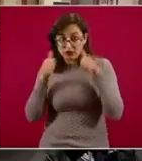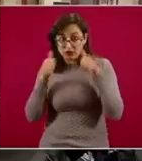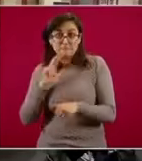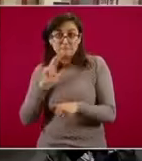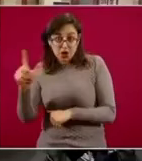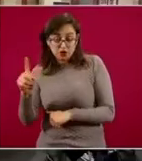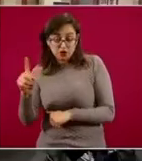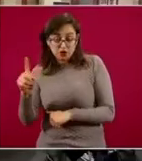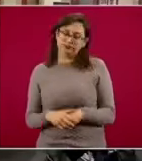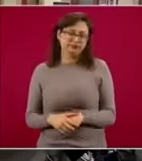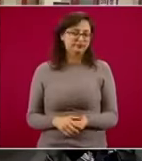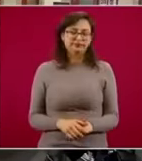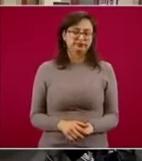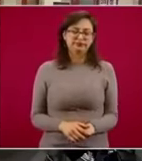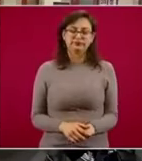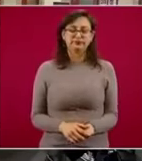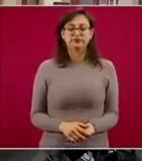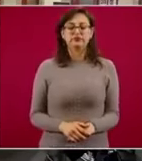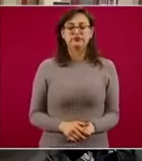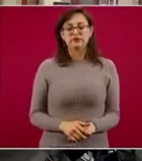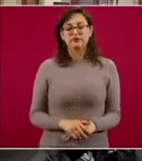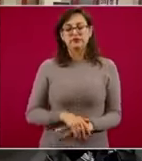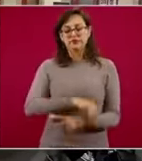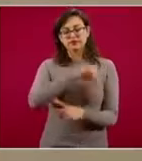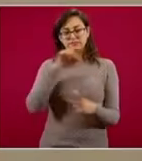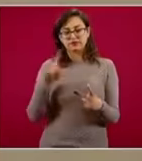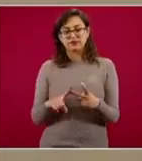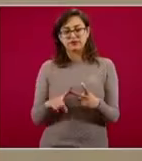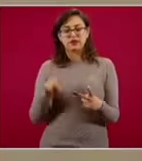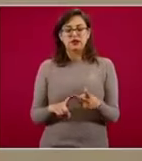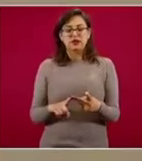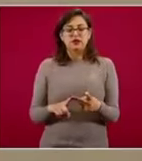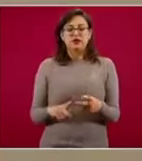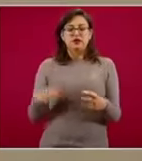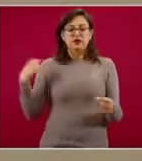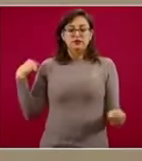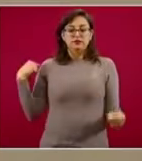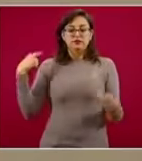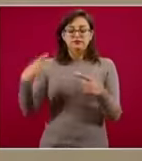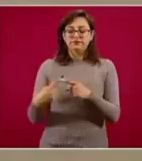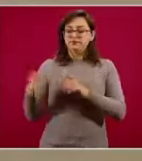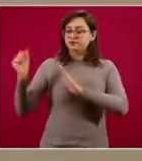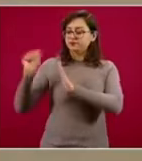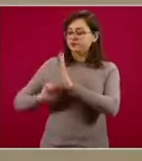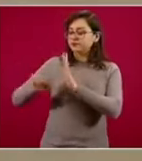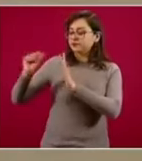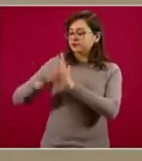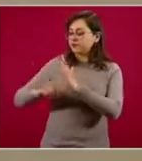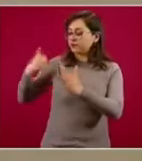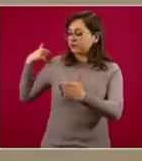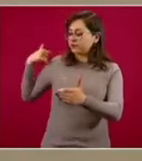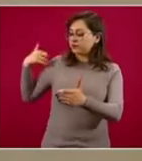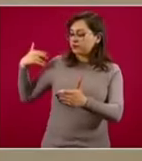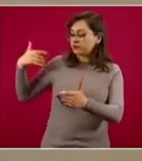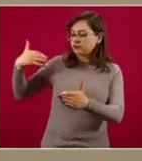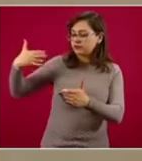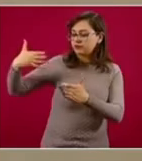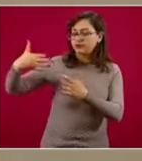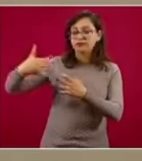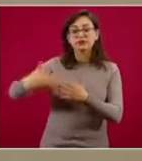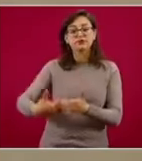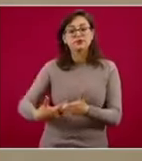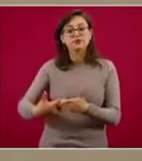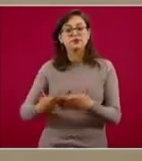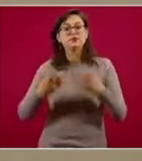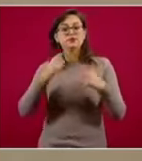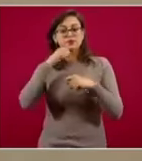La segunda idea que quiero compartir es la siguiente. A lo largo de los meses de esta epidemia, ha aparecido también en